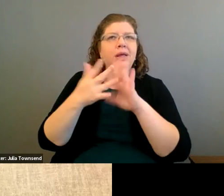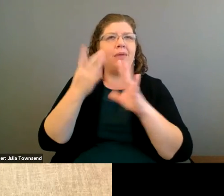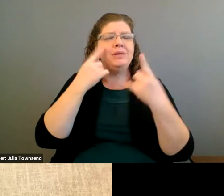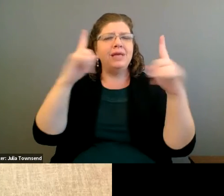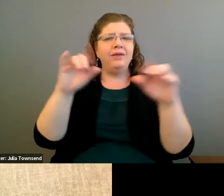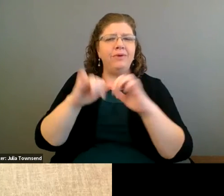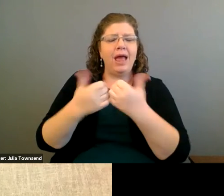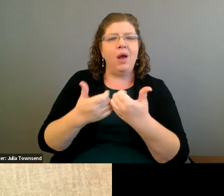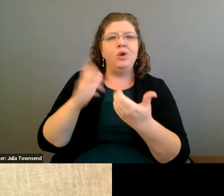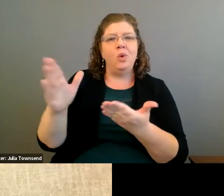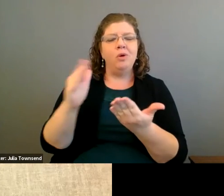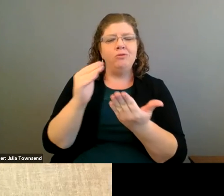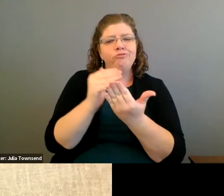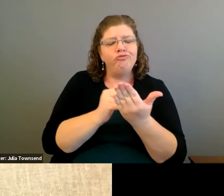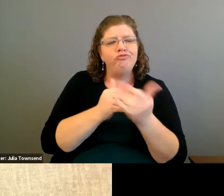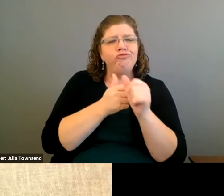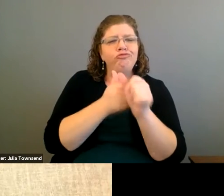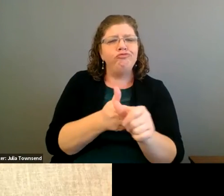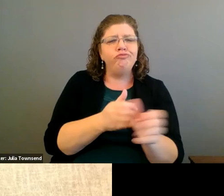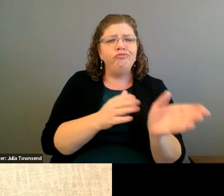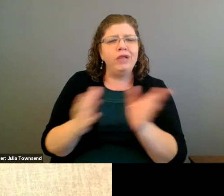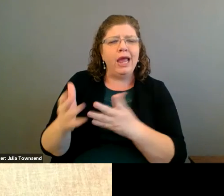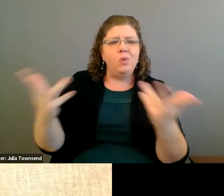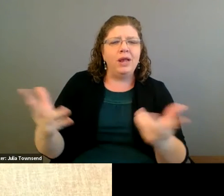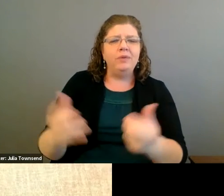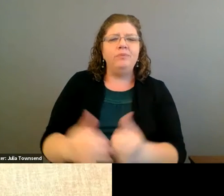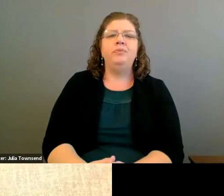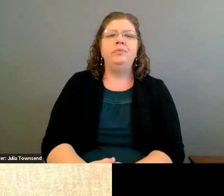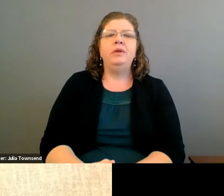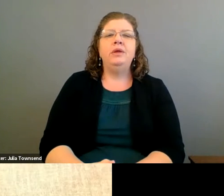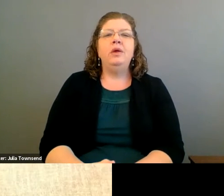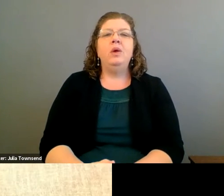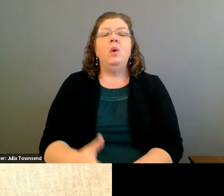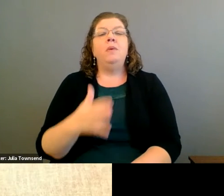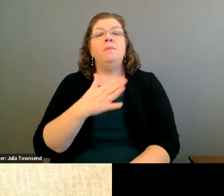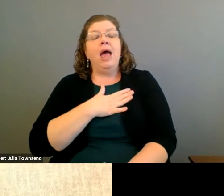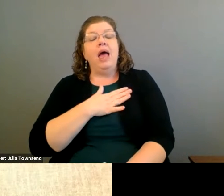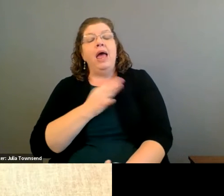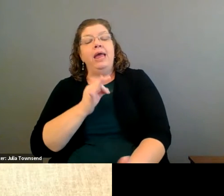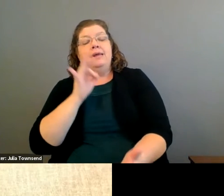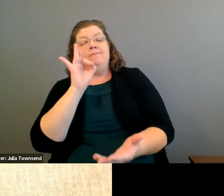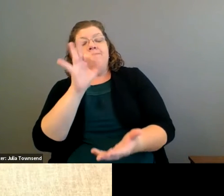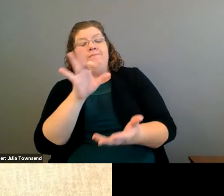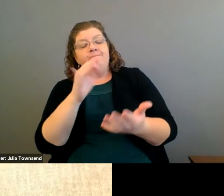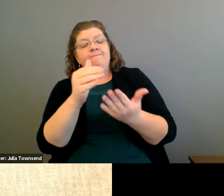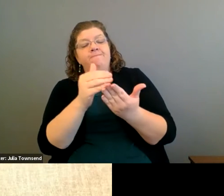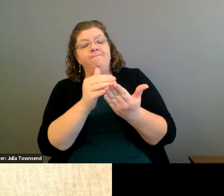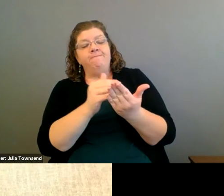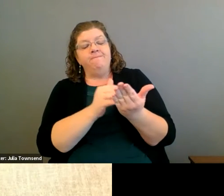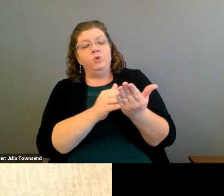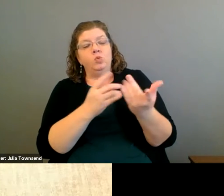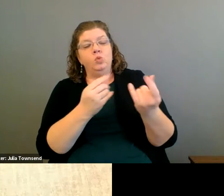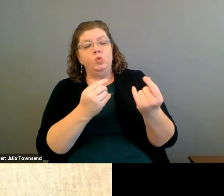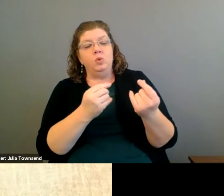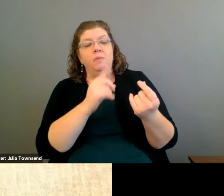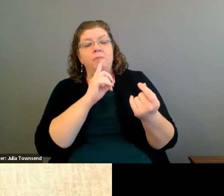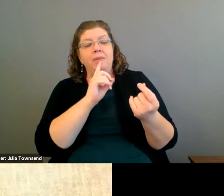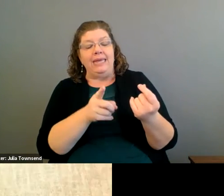para tener éxito. Hola. Bueno, mi receta fue como